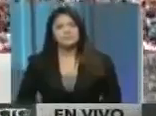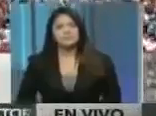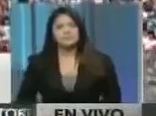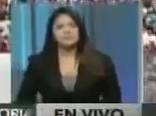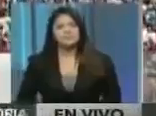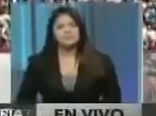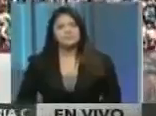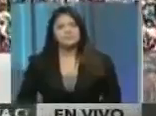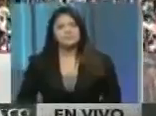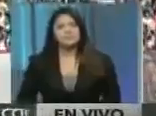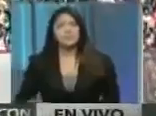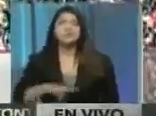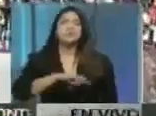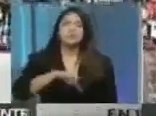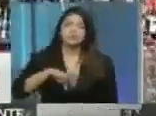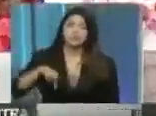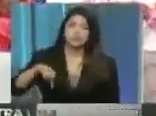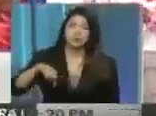Y nosotros